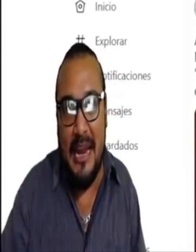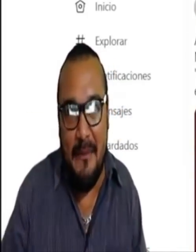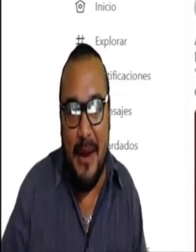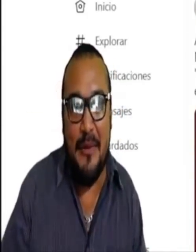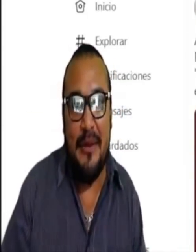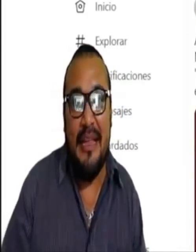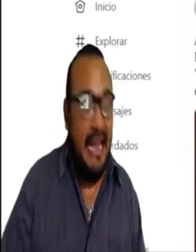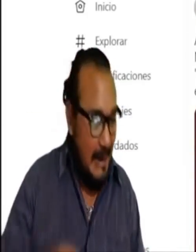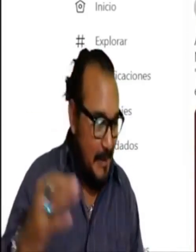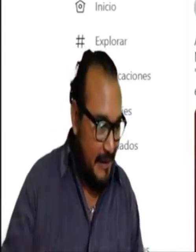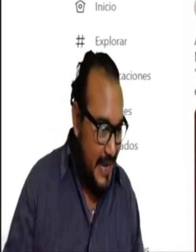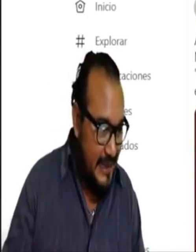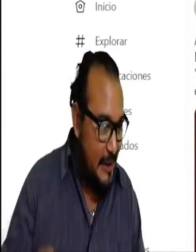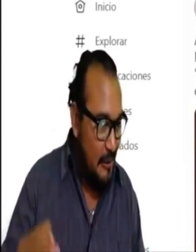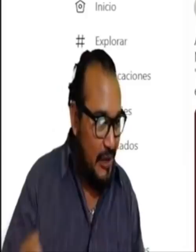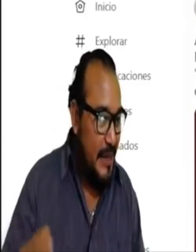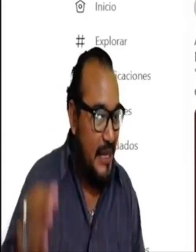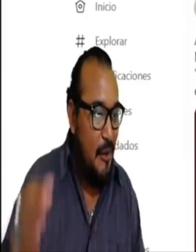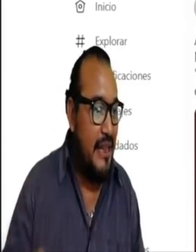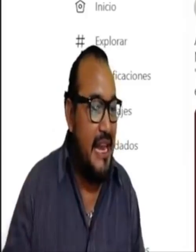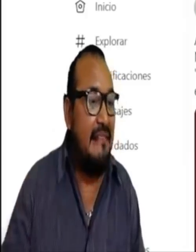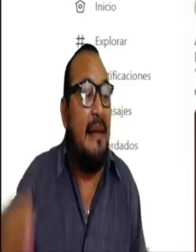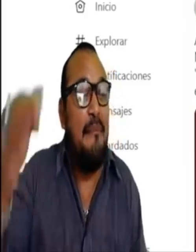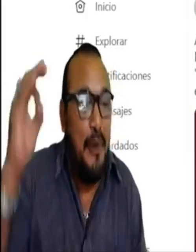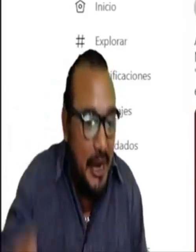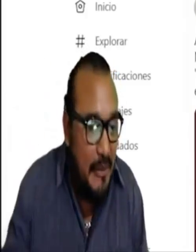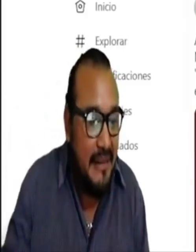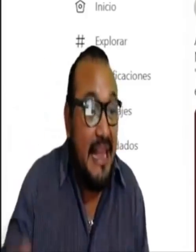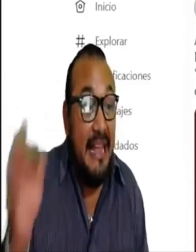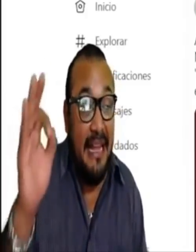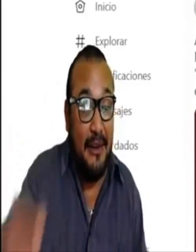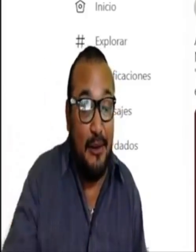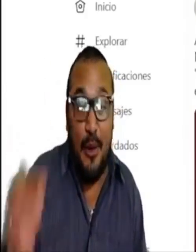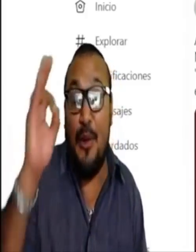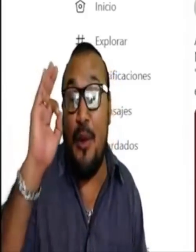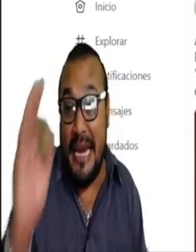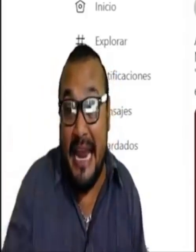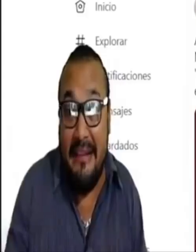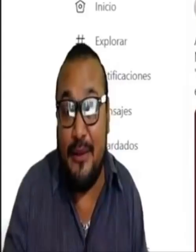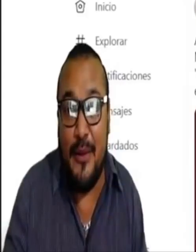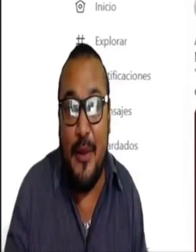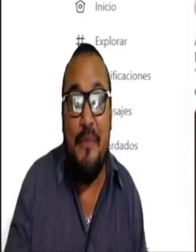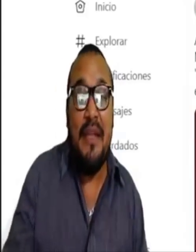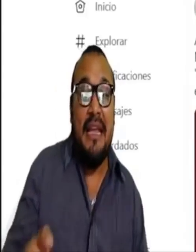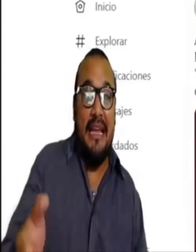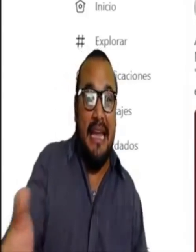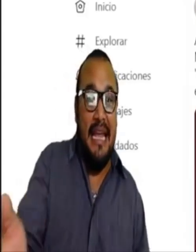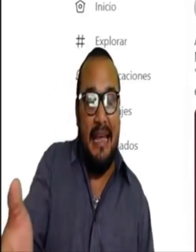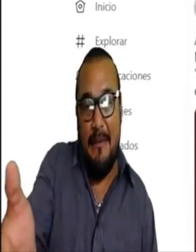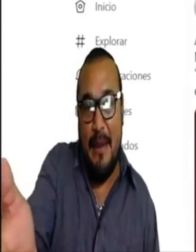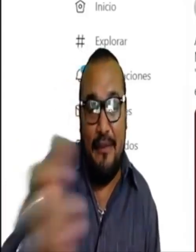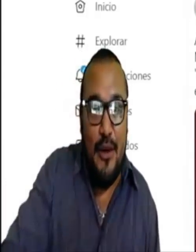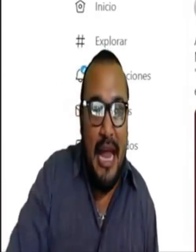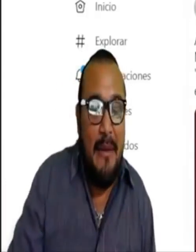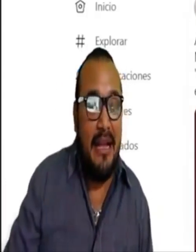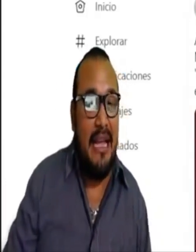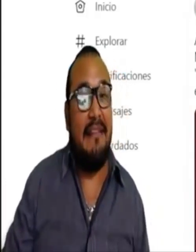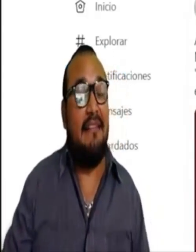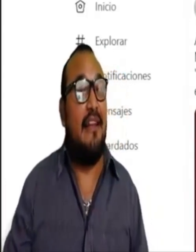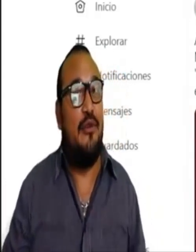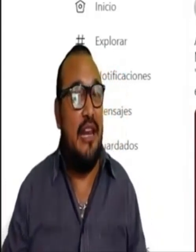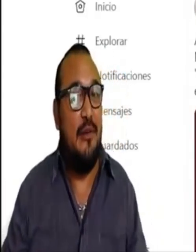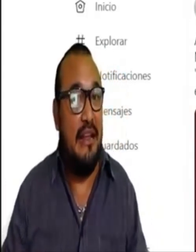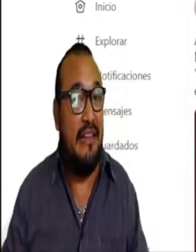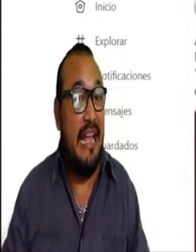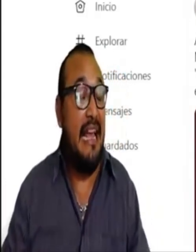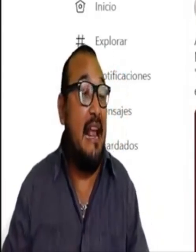esconde la mano el presidente inclusive dijo que tiene hasta pruebas de todo esto no le mencionaba que